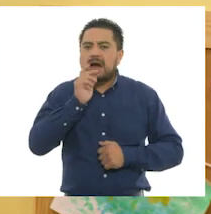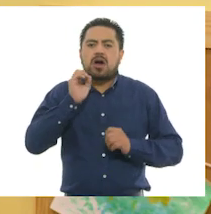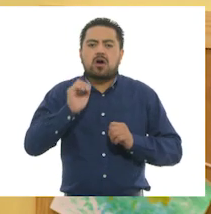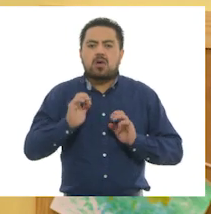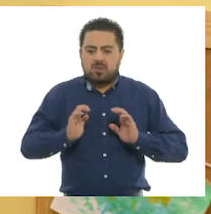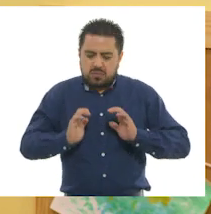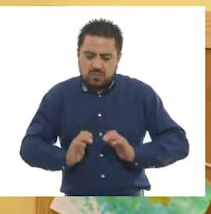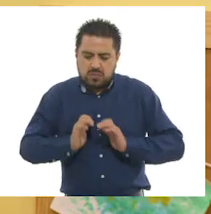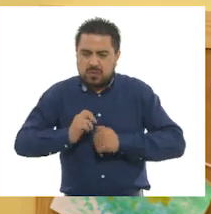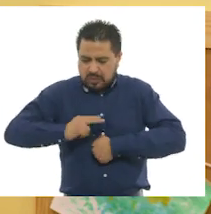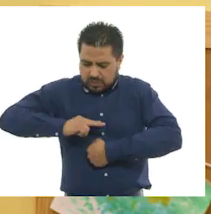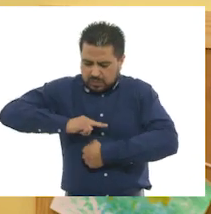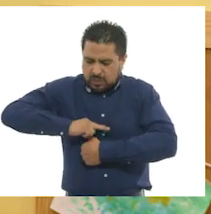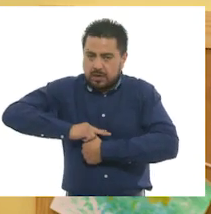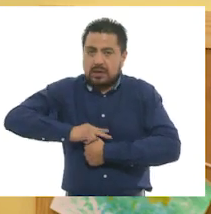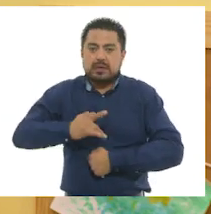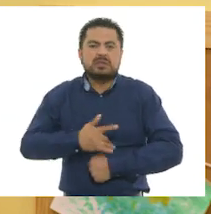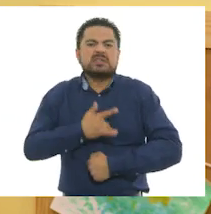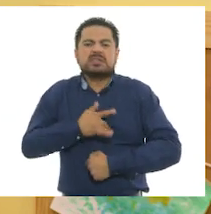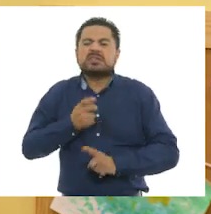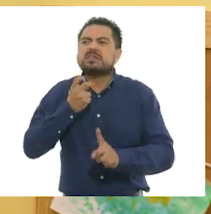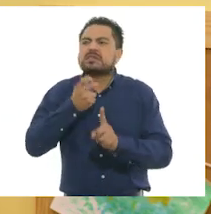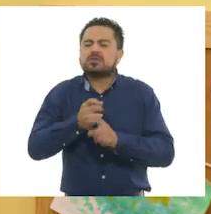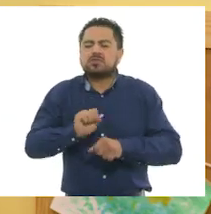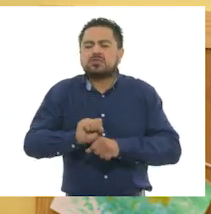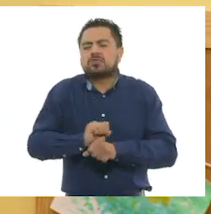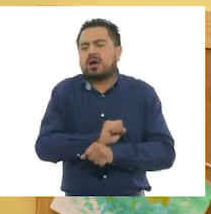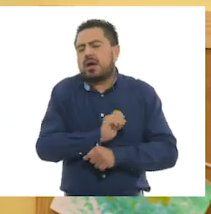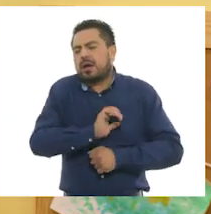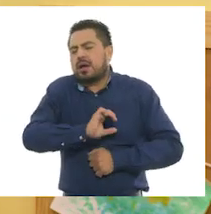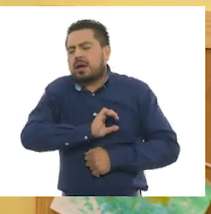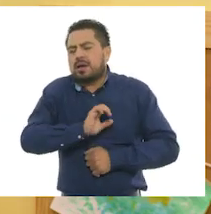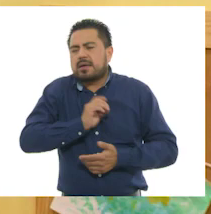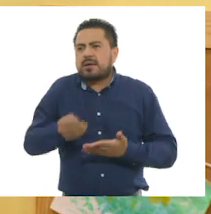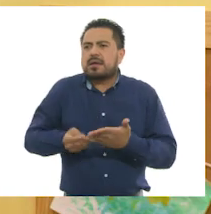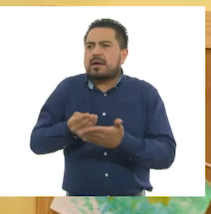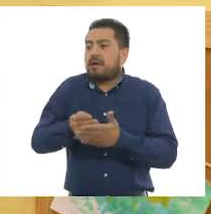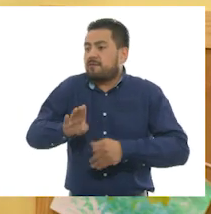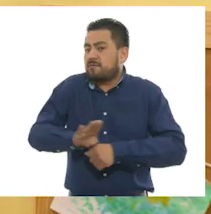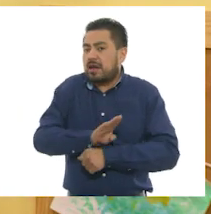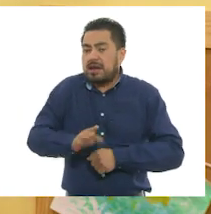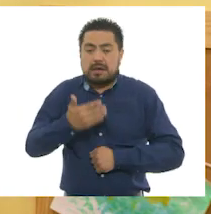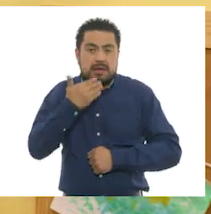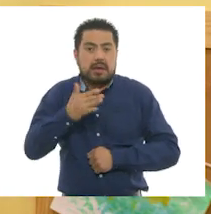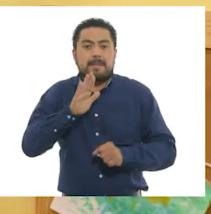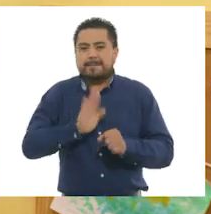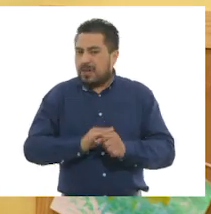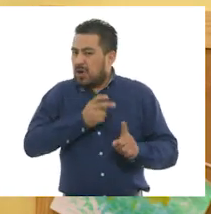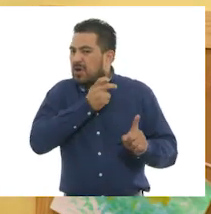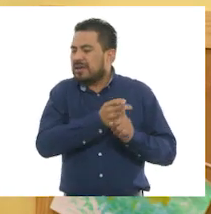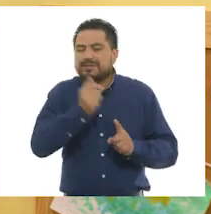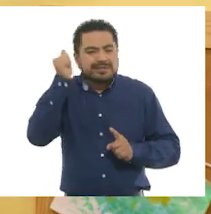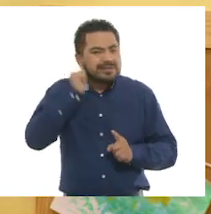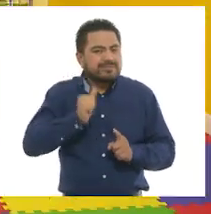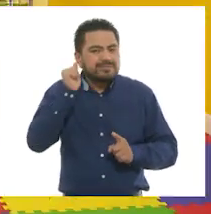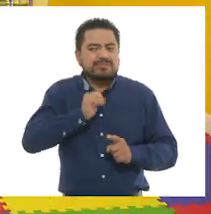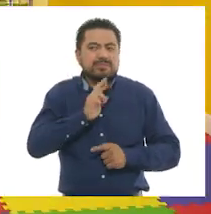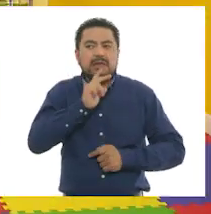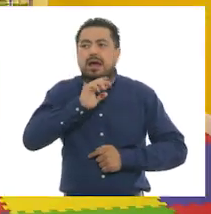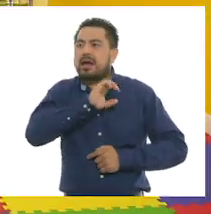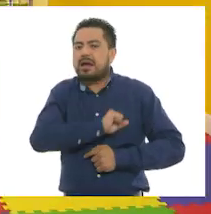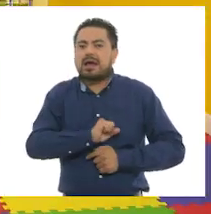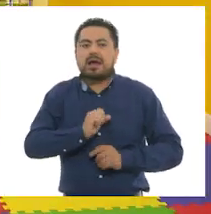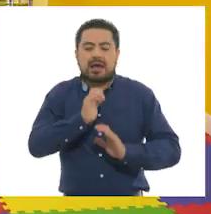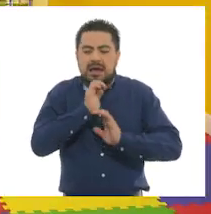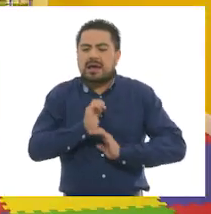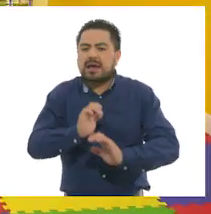cuidadores y su intencionalidad suave y cariñosa les dará bienestar y por esta razón siempre la van a preferir. Cantar